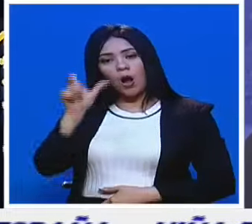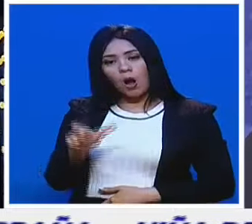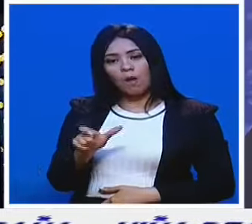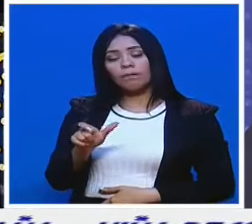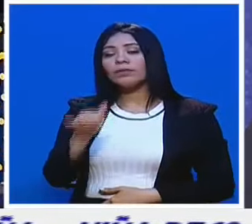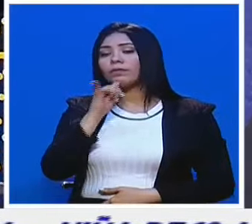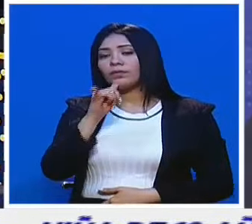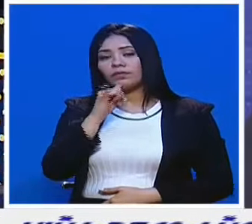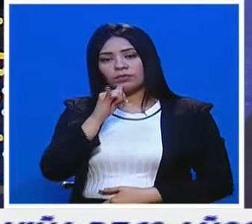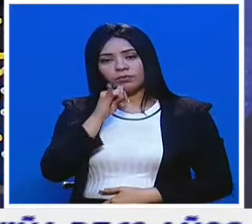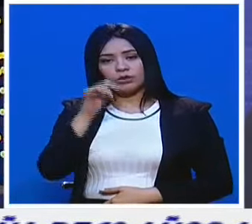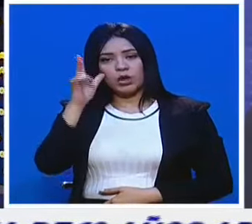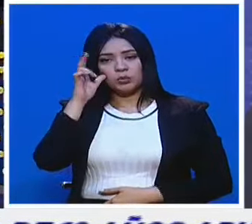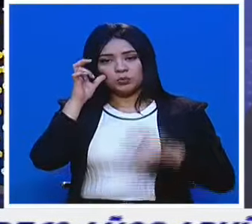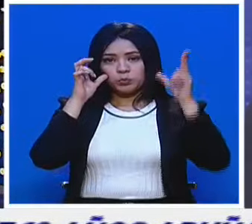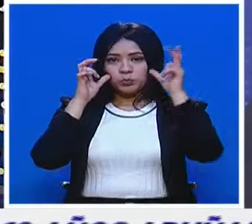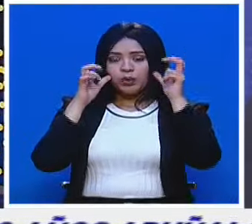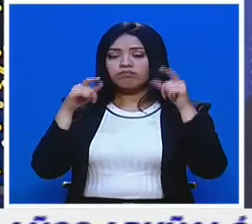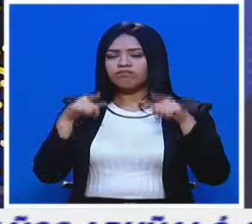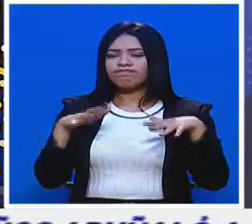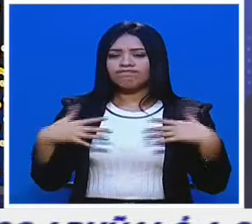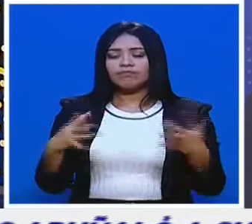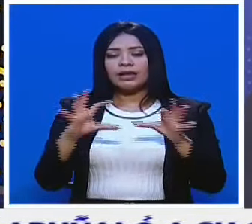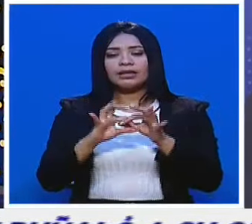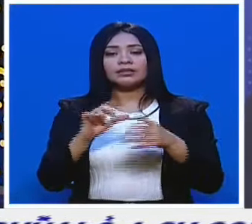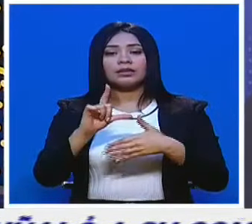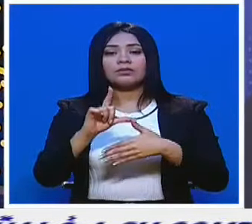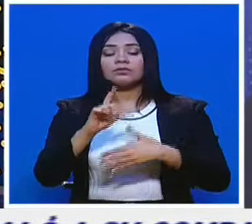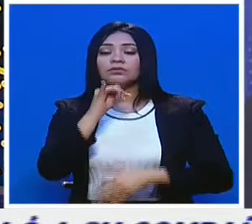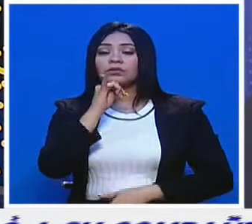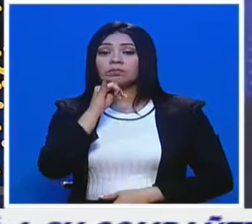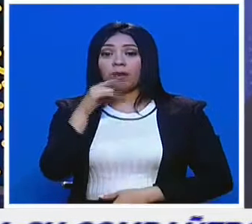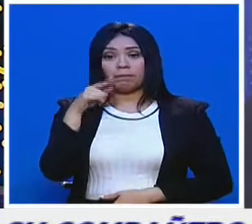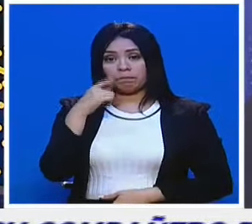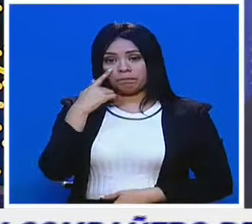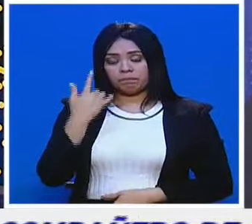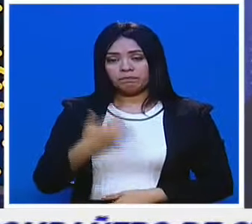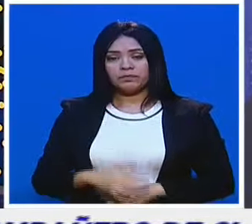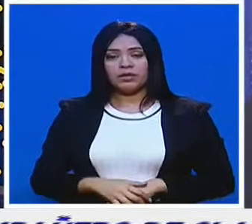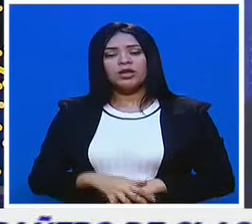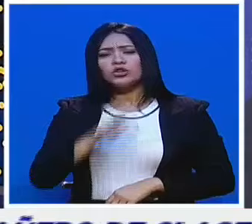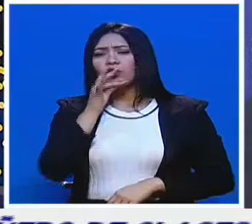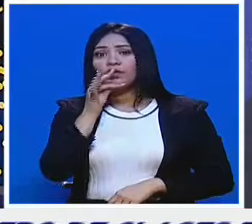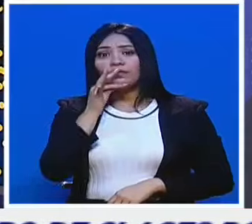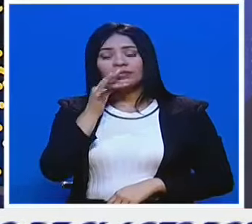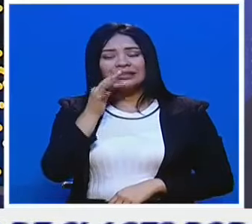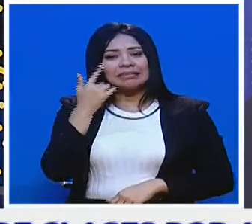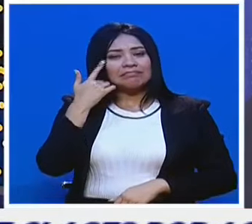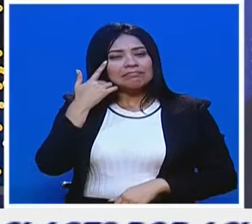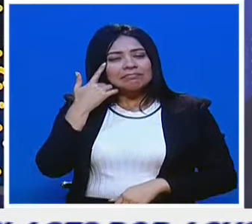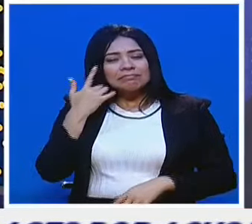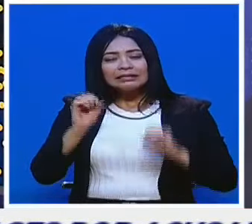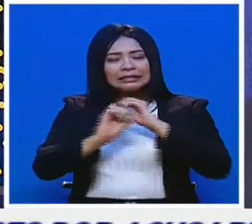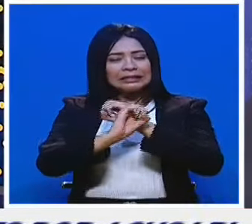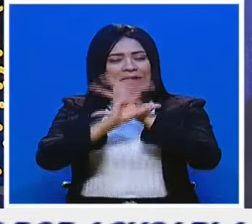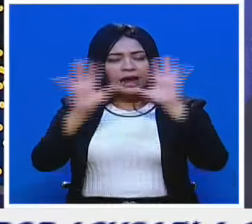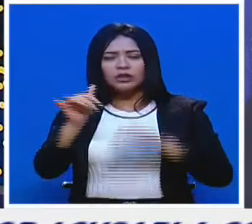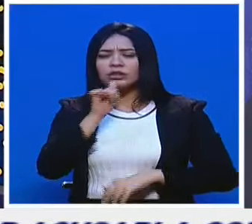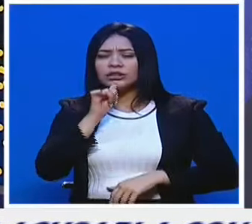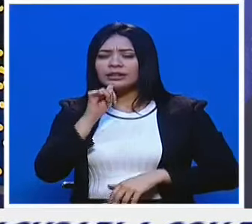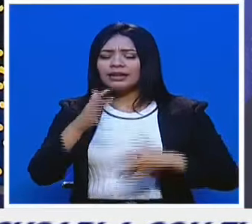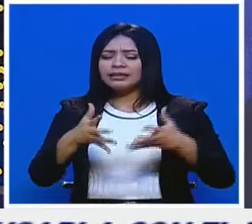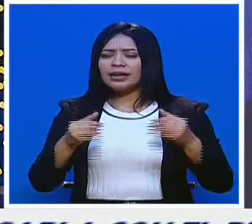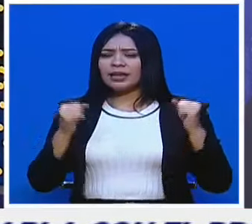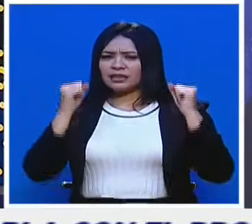esta información que pertenece a la Alianza Informativa Latinoamericana. Aún no tenemos una idea clara quién ganará estas elecciones en